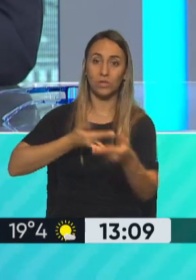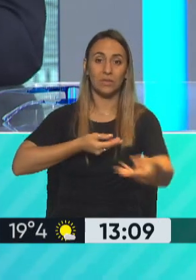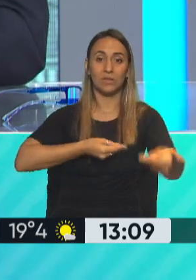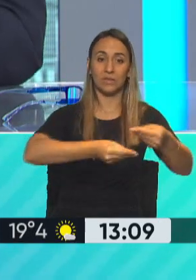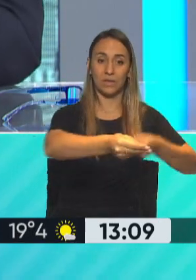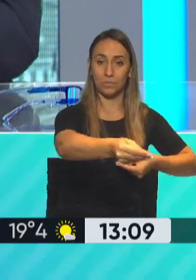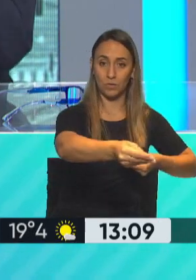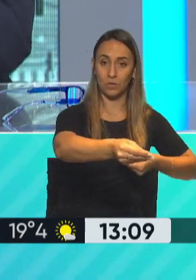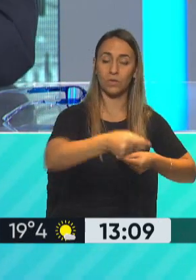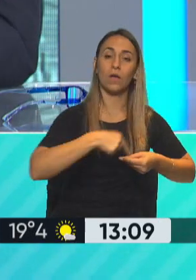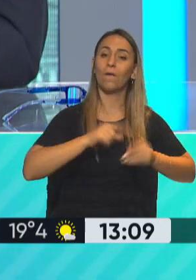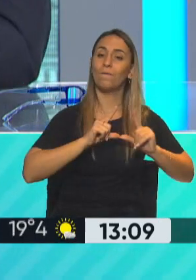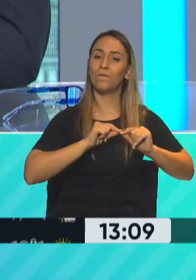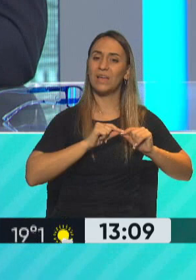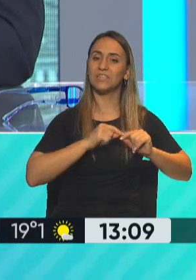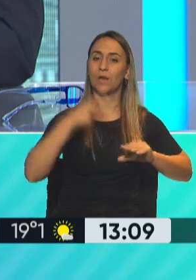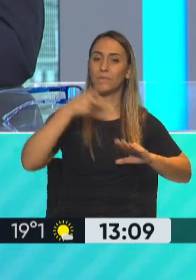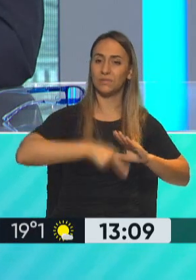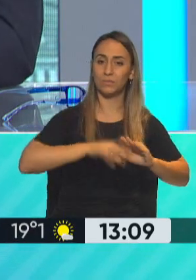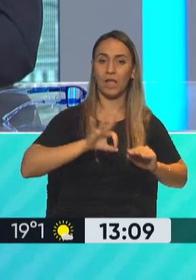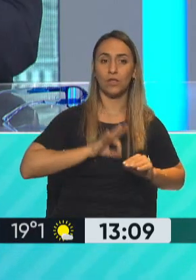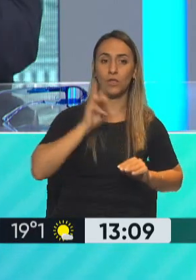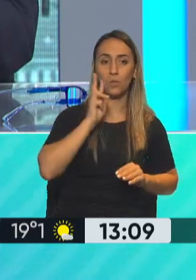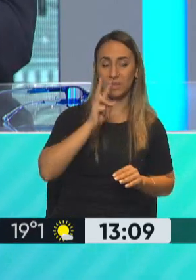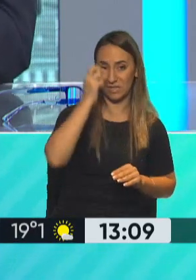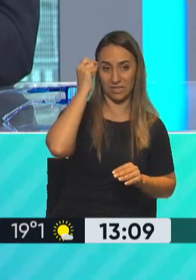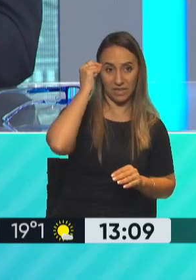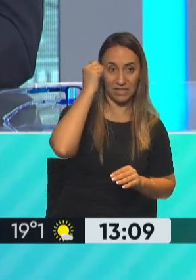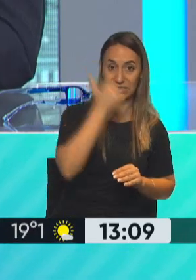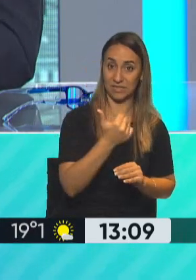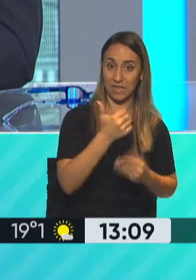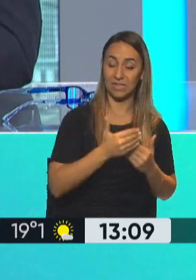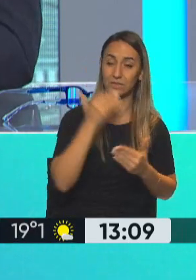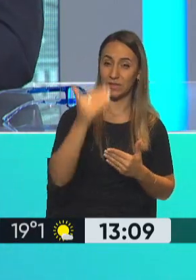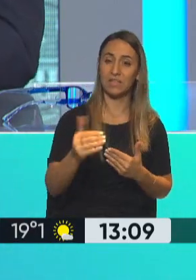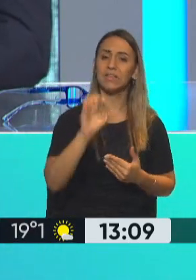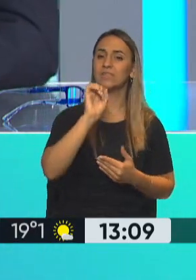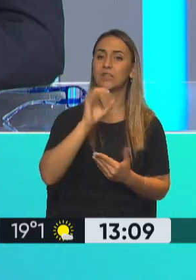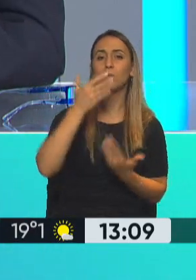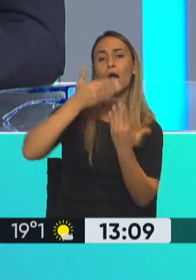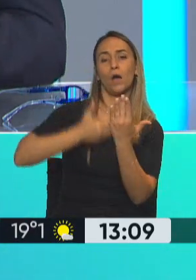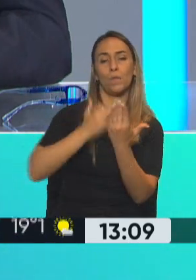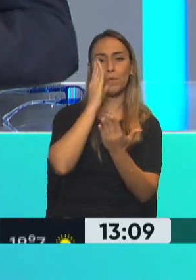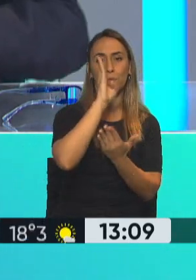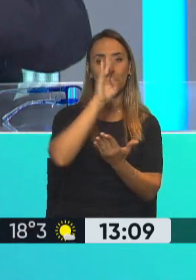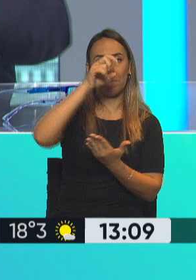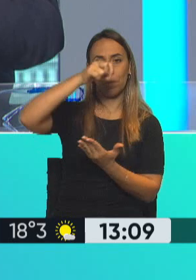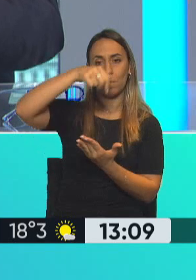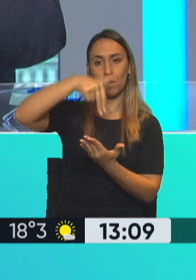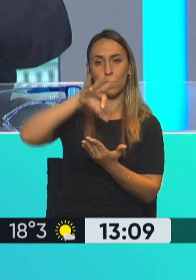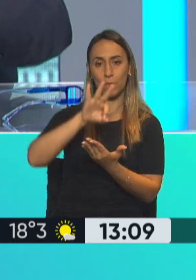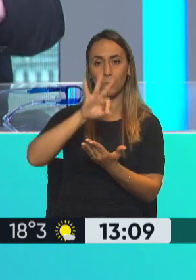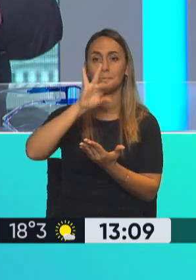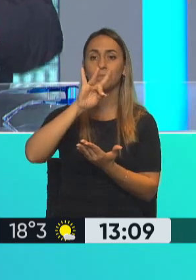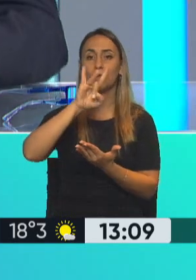otros títulos más largos con vencimiento el año 2036. Son los bonos duales que se les llama, porque tienen actualización por valor del